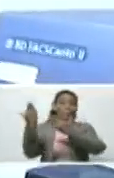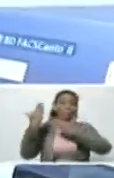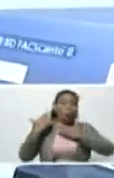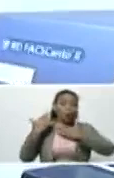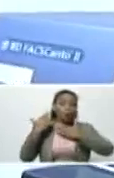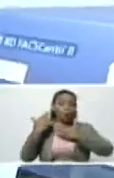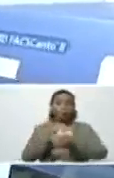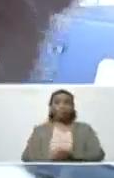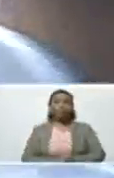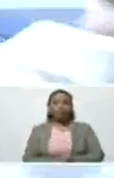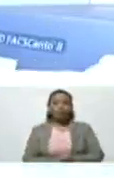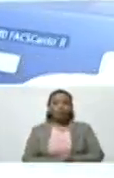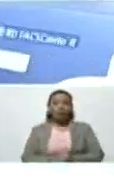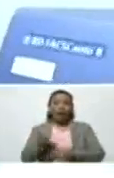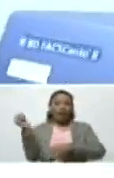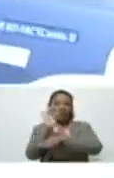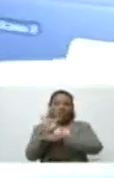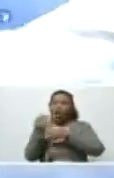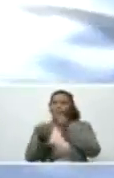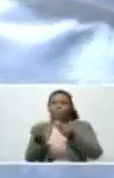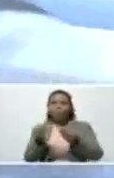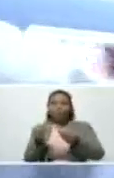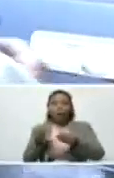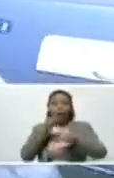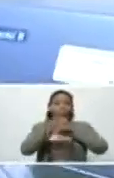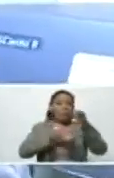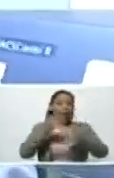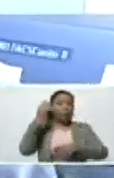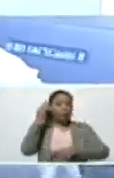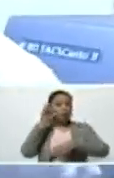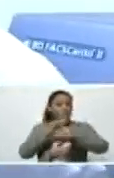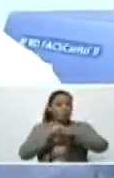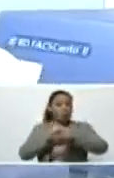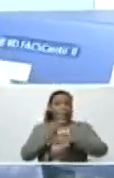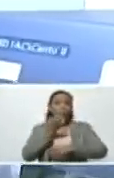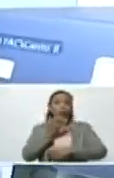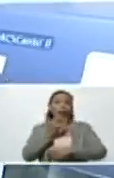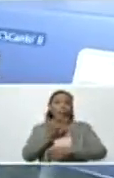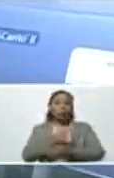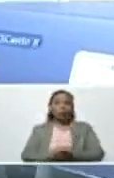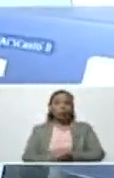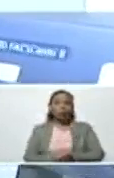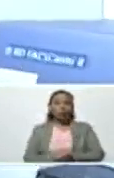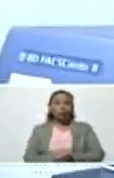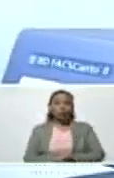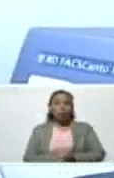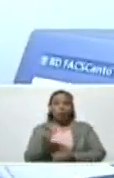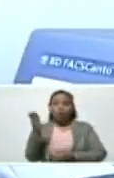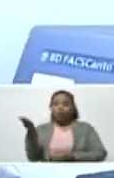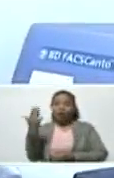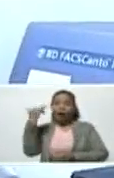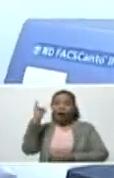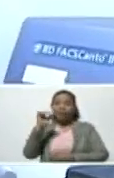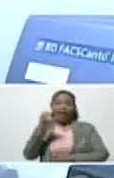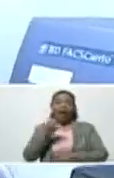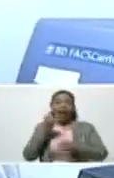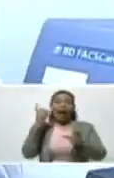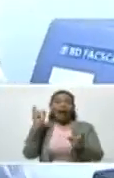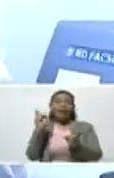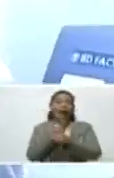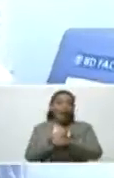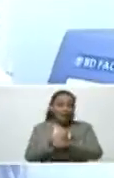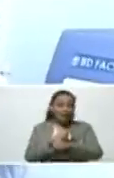equipo? Ya le va a explicar la doctora, pero, por ejemplo, si usted tiene un cáncer,